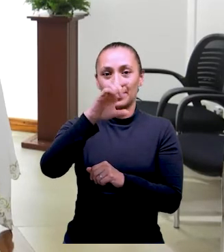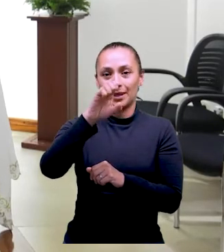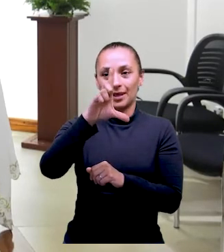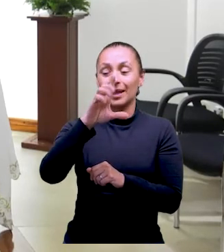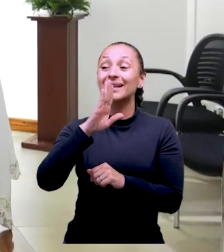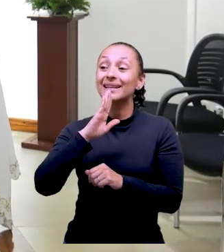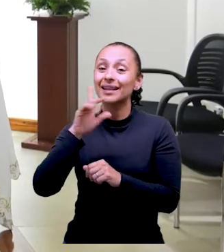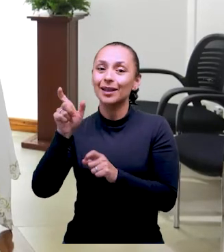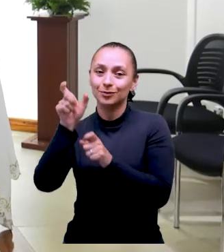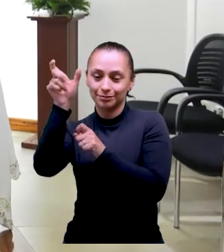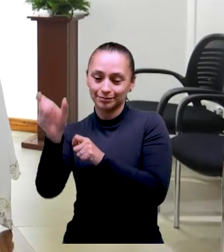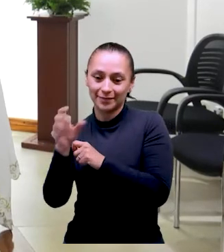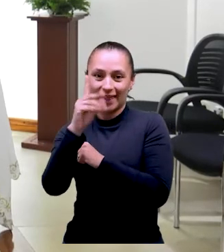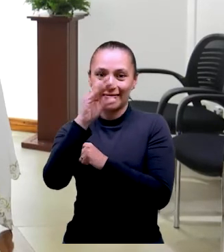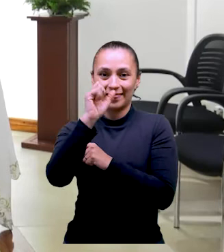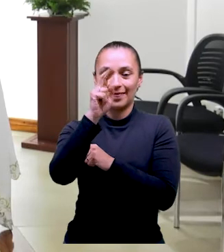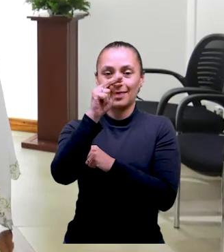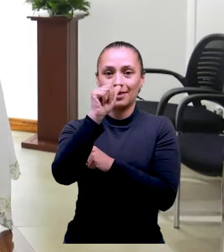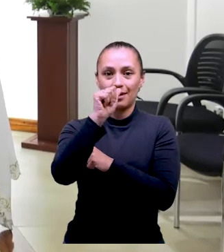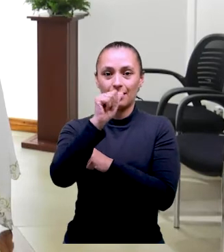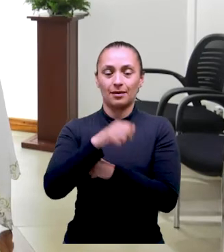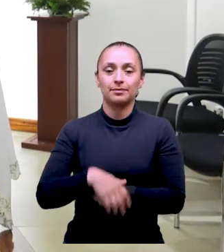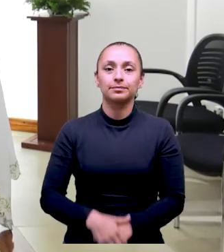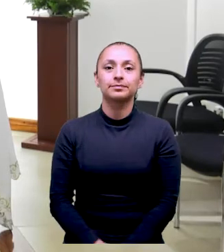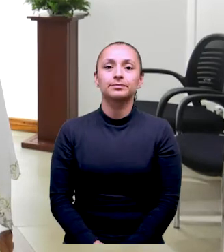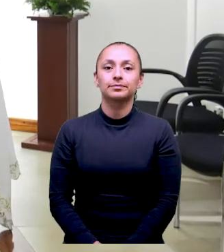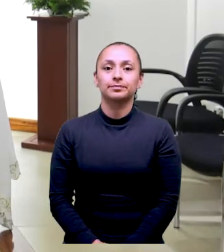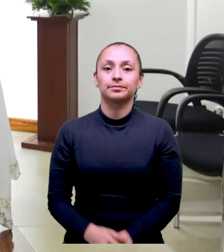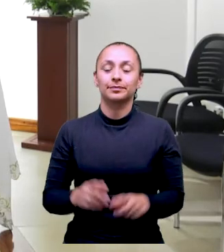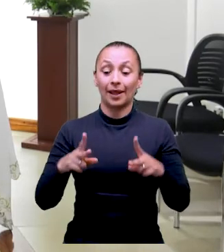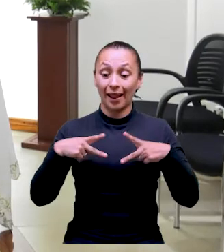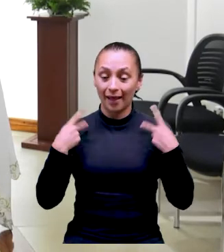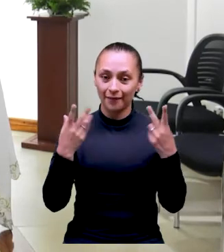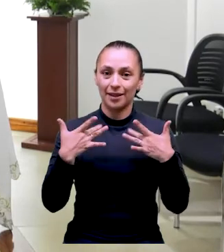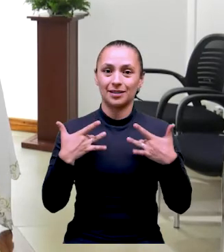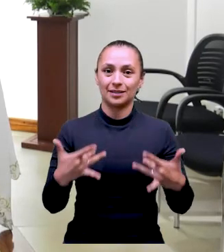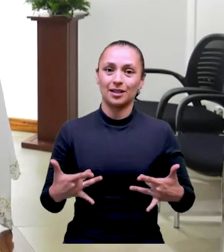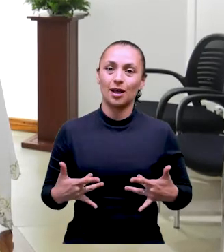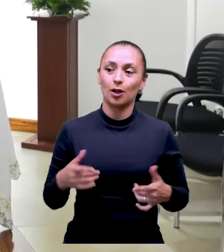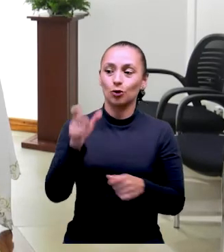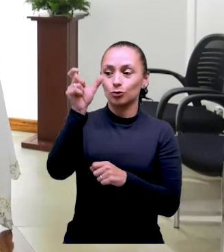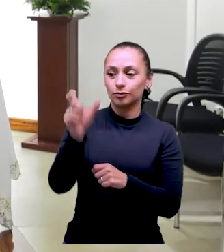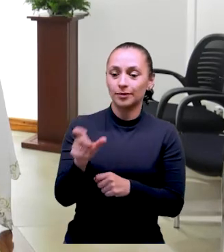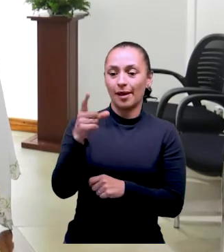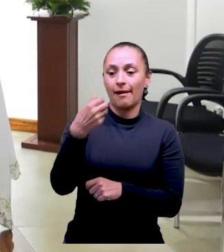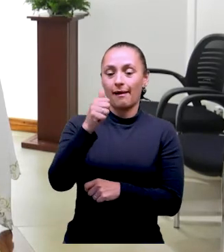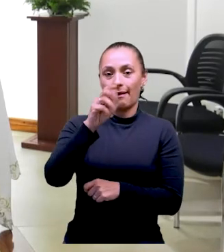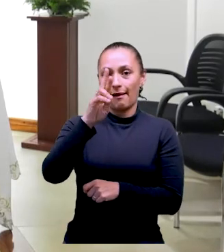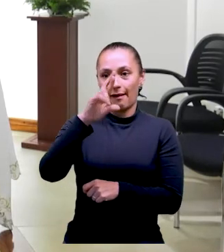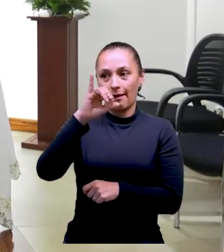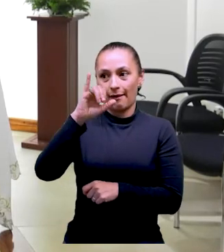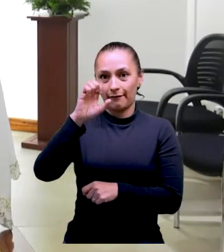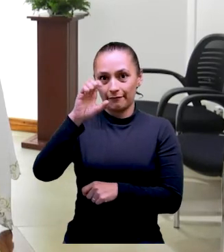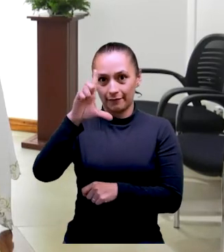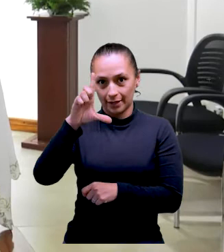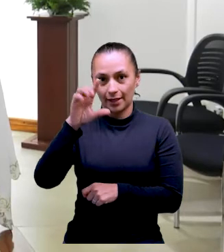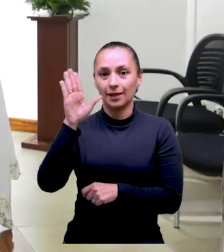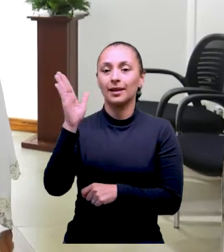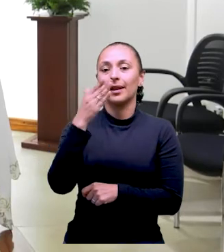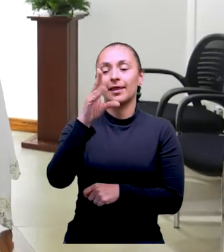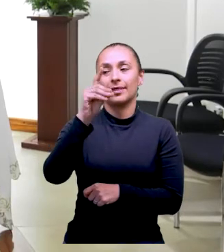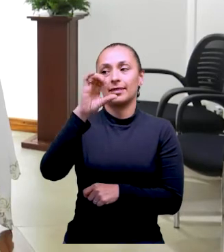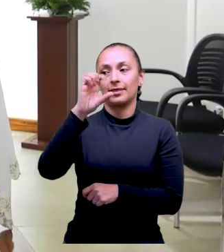amor intención diana viveros por la vida salud y bienestar de gabriela ibarra